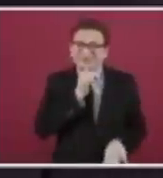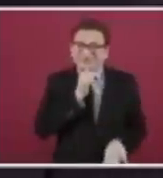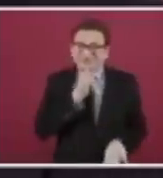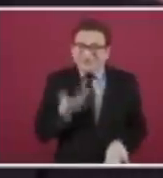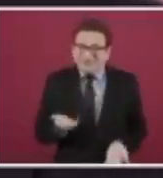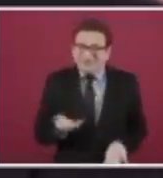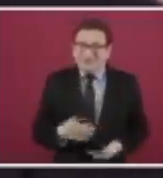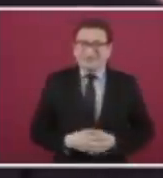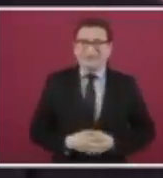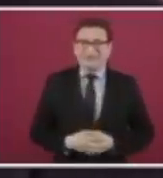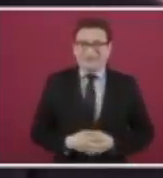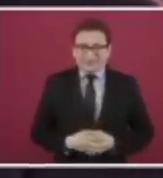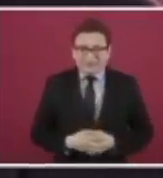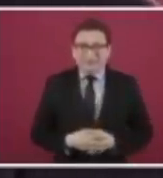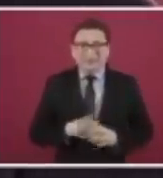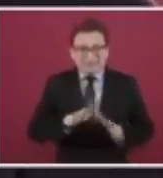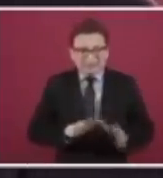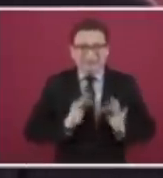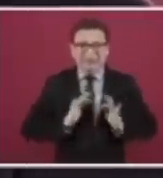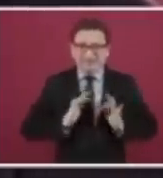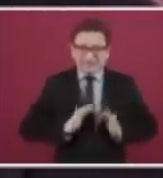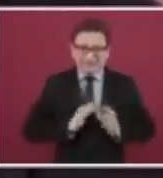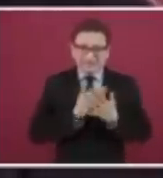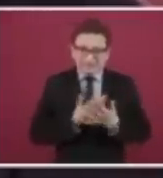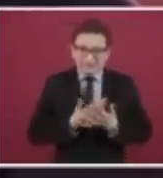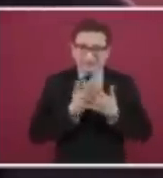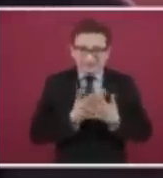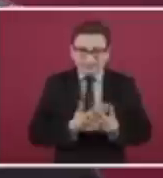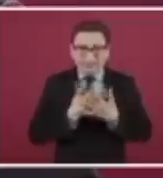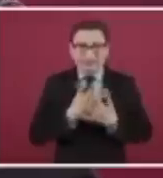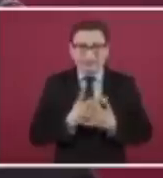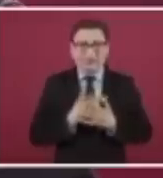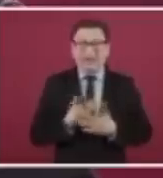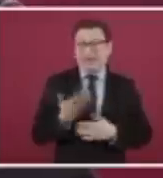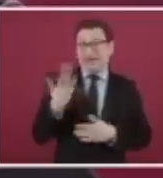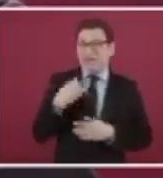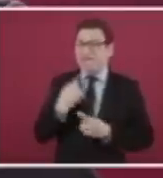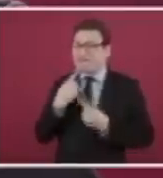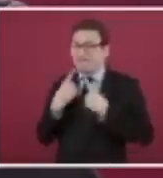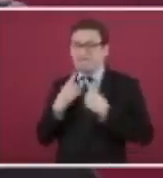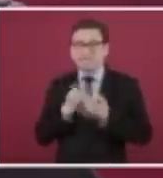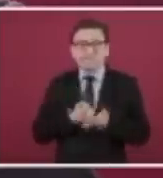todavía, vamos a esperar, ya tenemos hasta una apuesta,